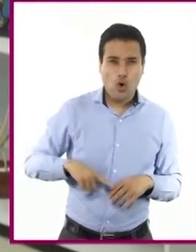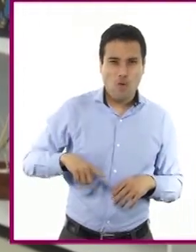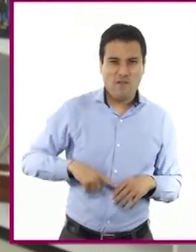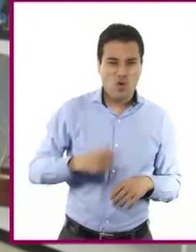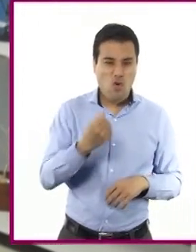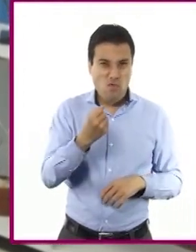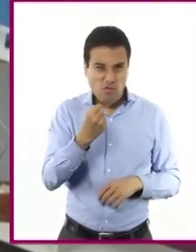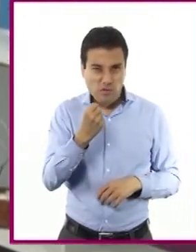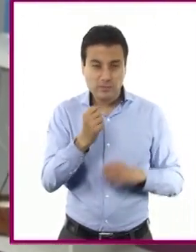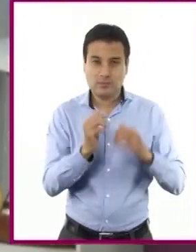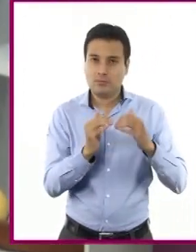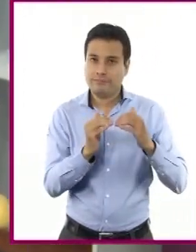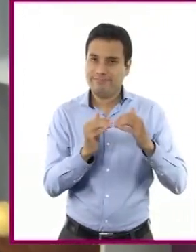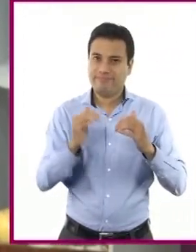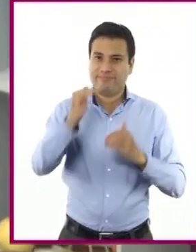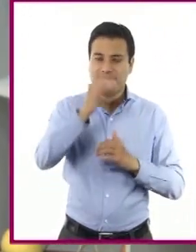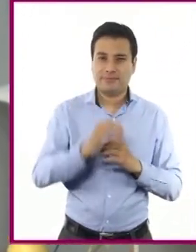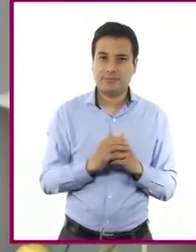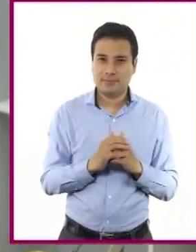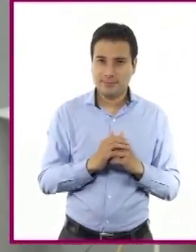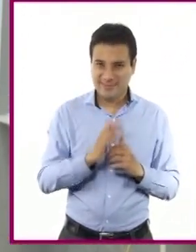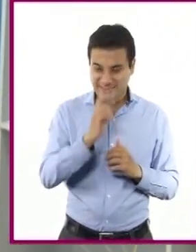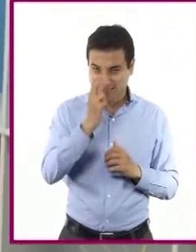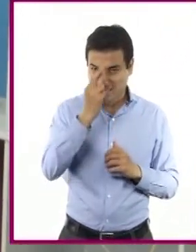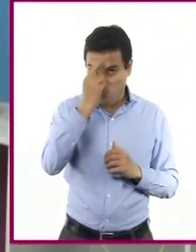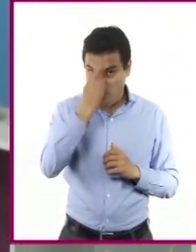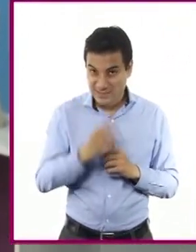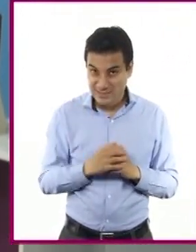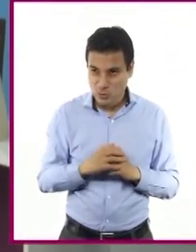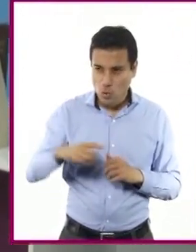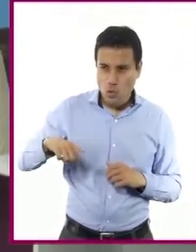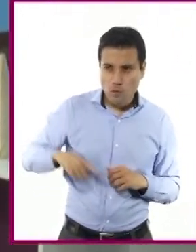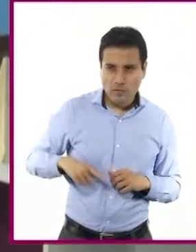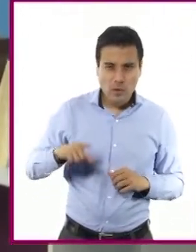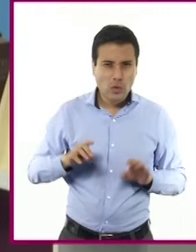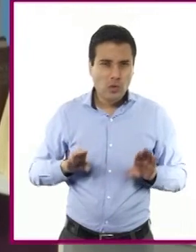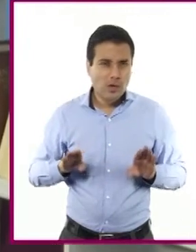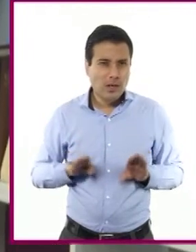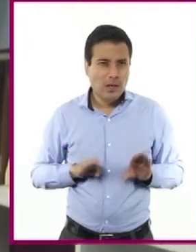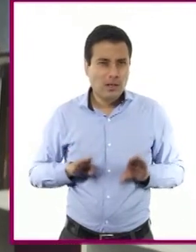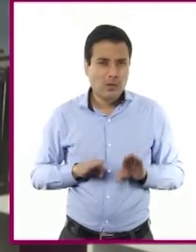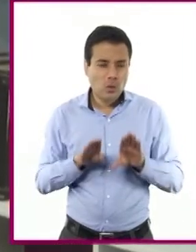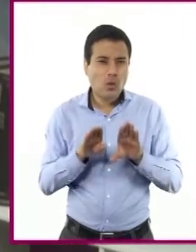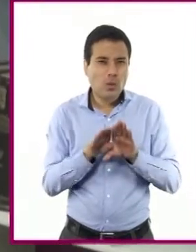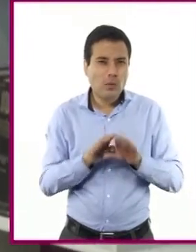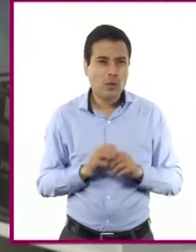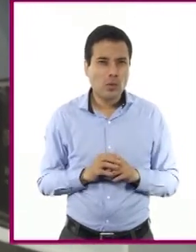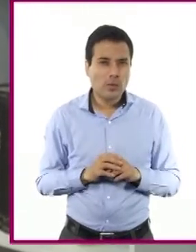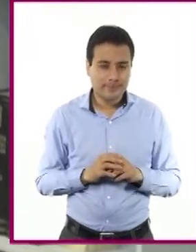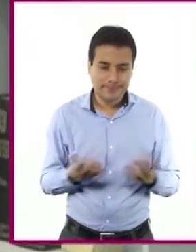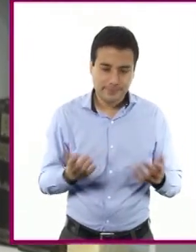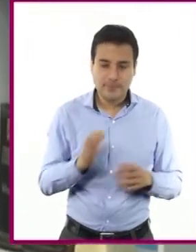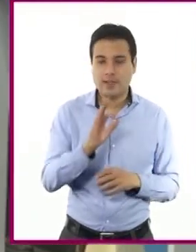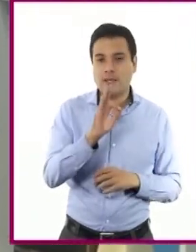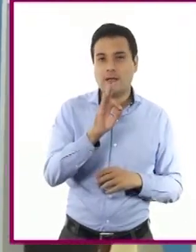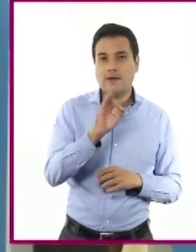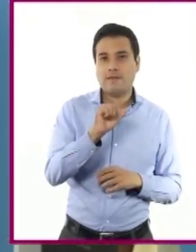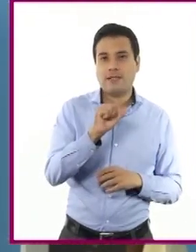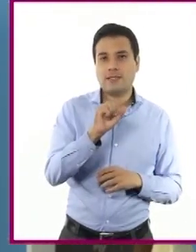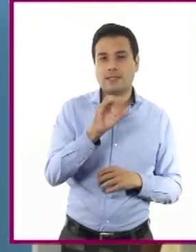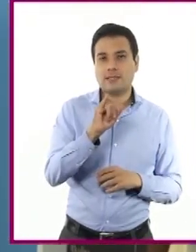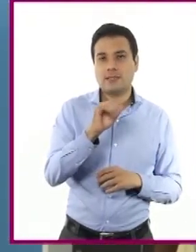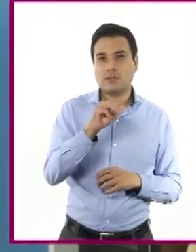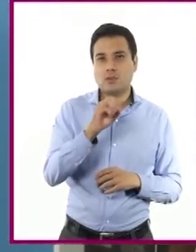poder. ¿Recuerdan qué características tuvieron estos gobiernos? El fascismo era un movimiento político que